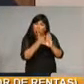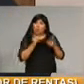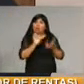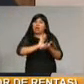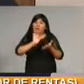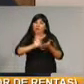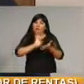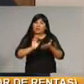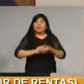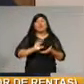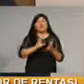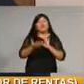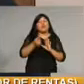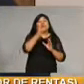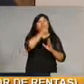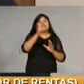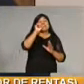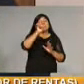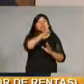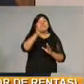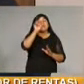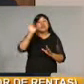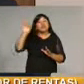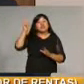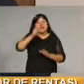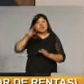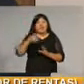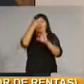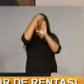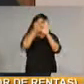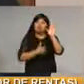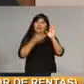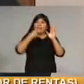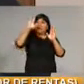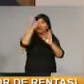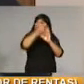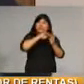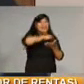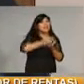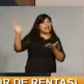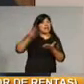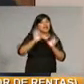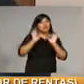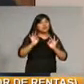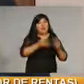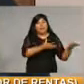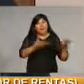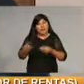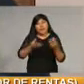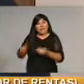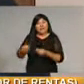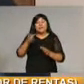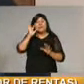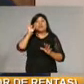que van a obtener una reducción del 100 por ciento de intereses en la deuda comprometiendo por supuesto para los cuatro años